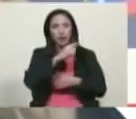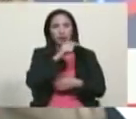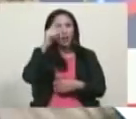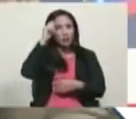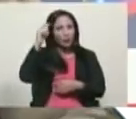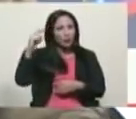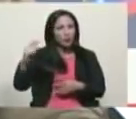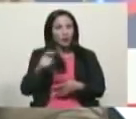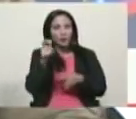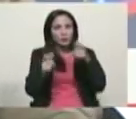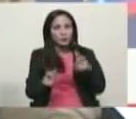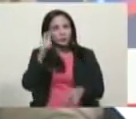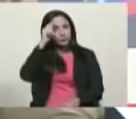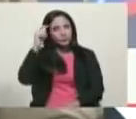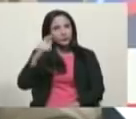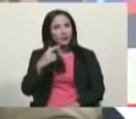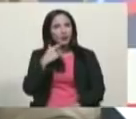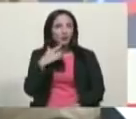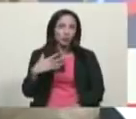otros.